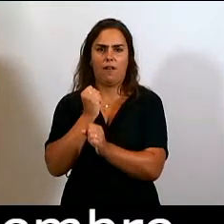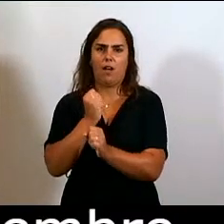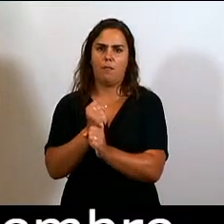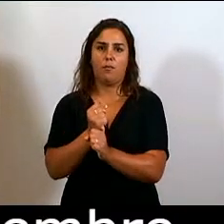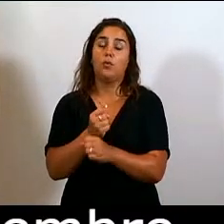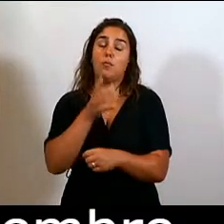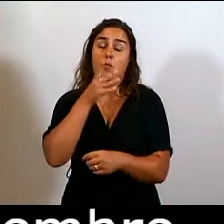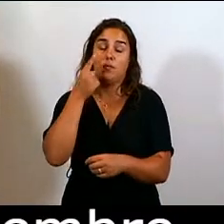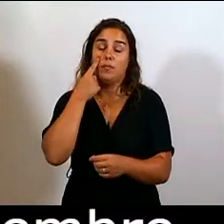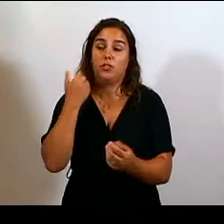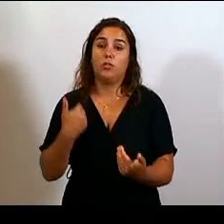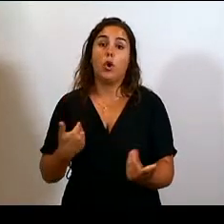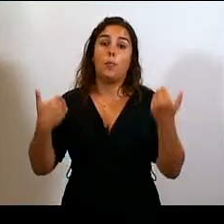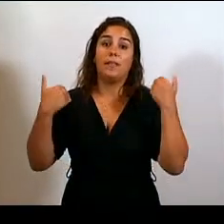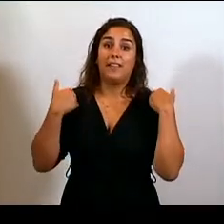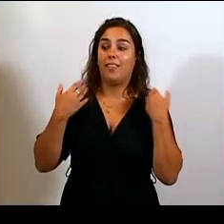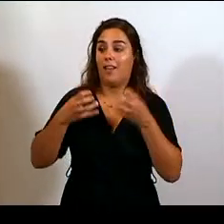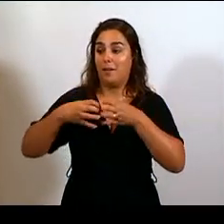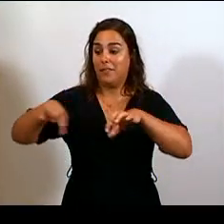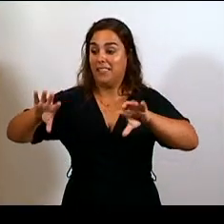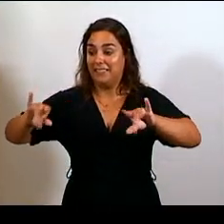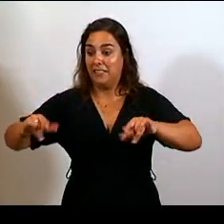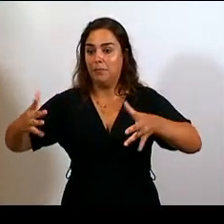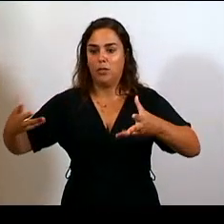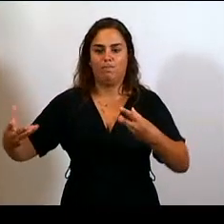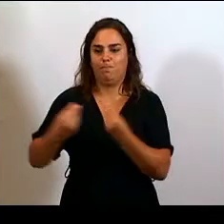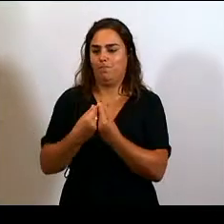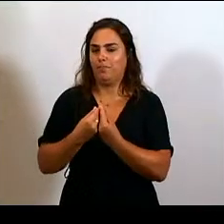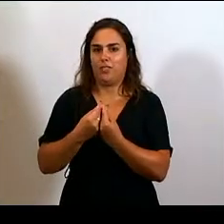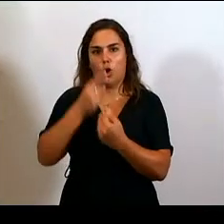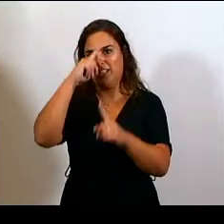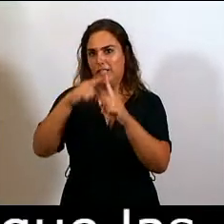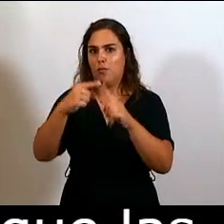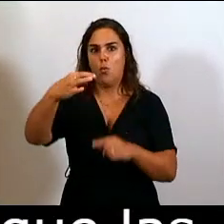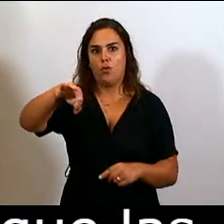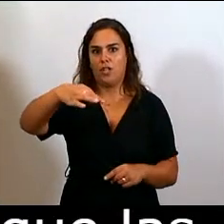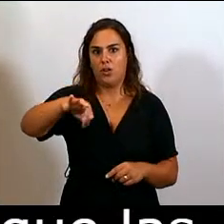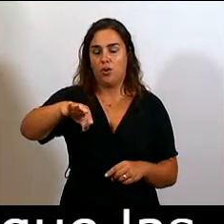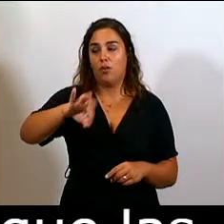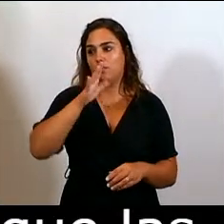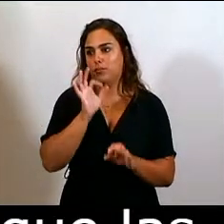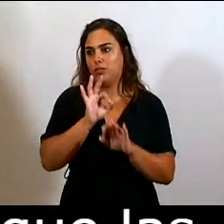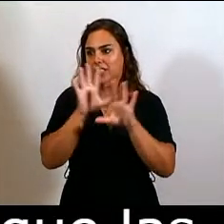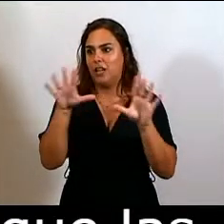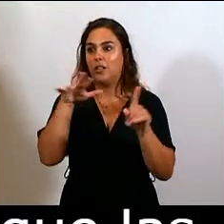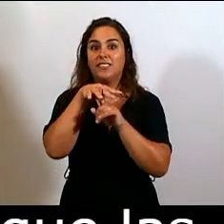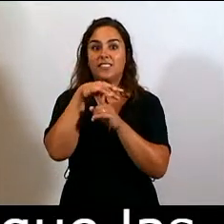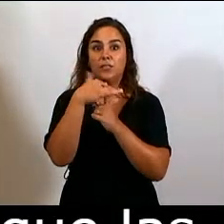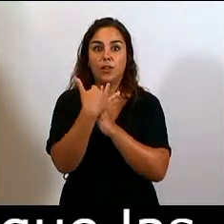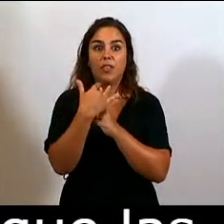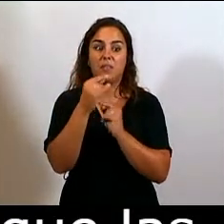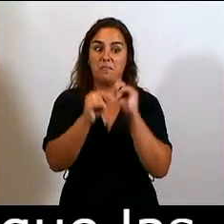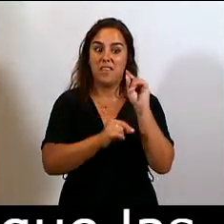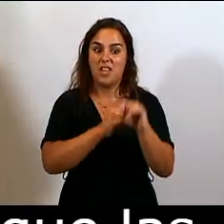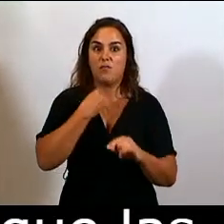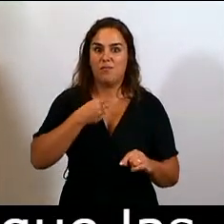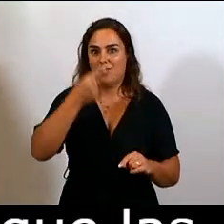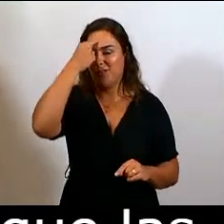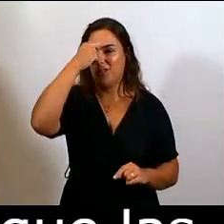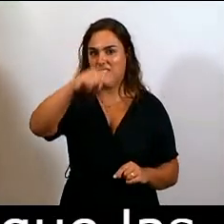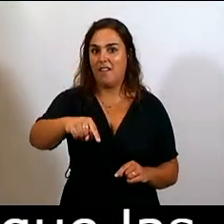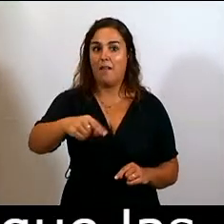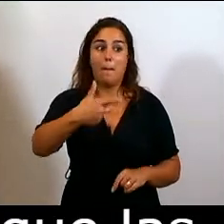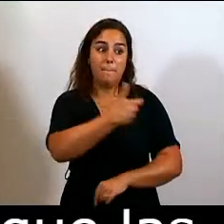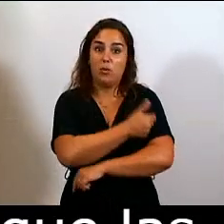que las competencias están repartidas, pero siempre trabajaremos a una porque esta situación del virus del Nilo, como saben, no existe